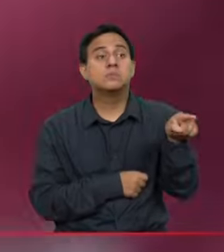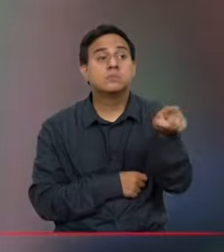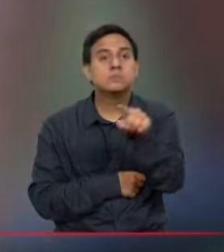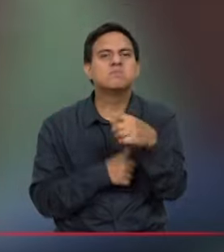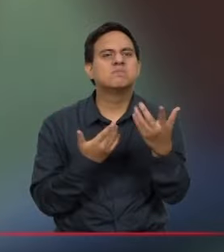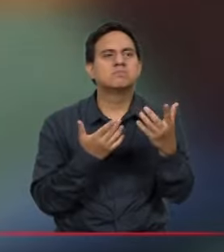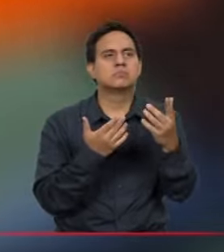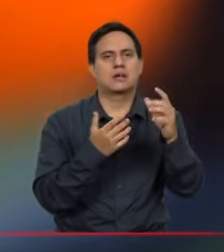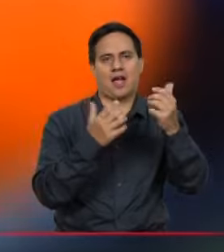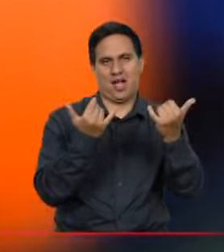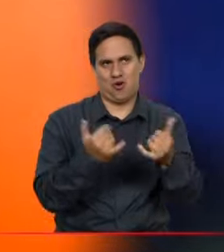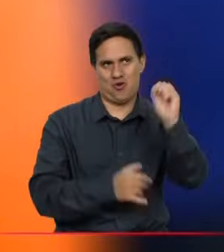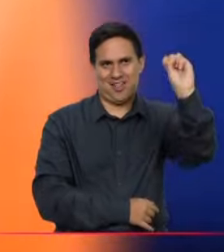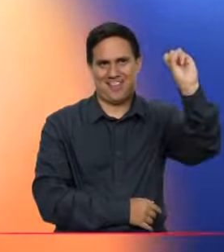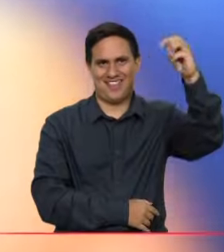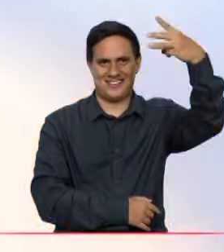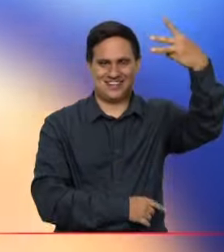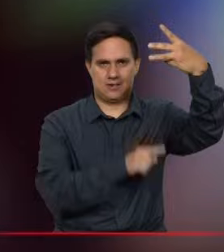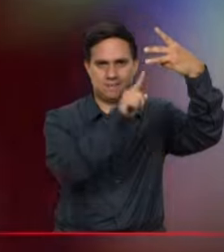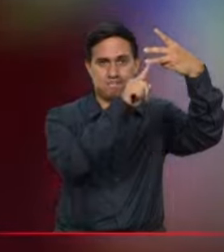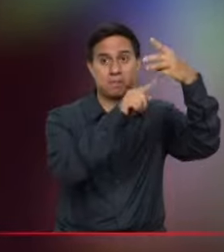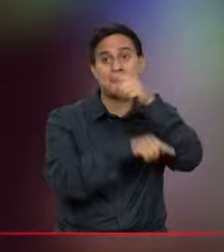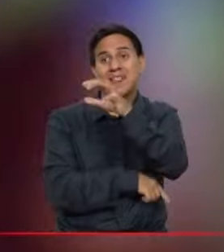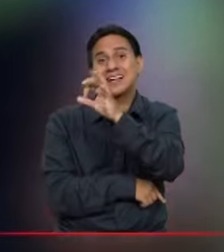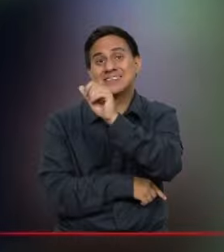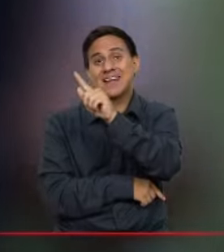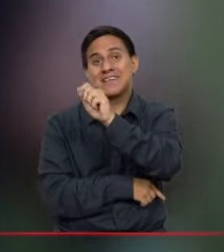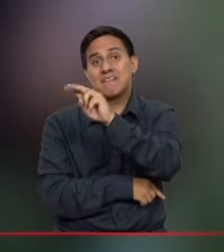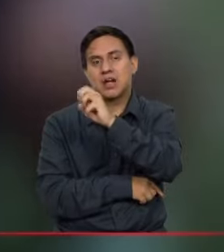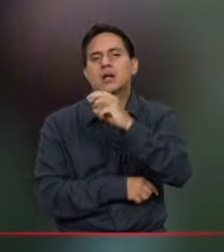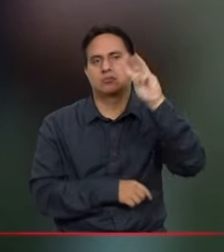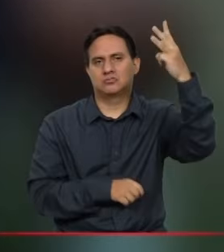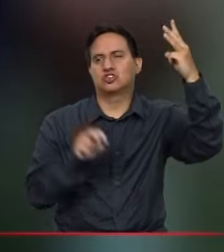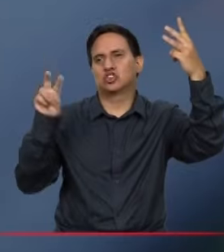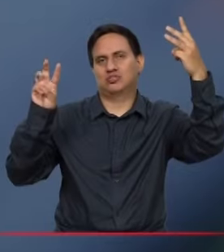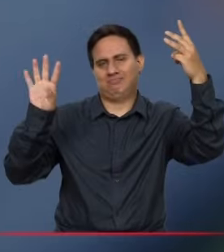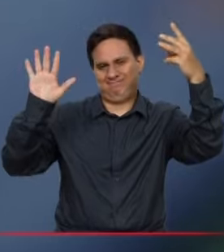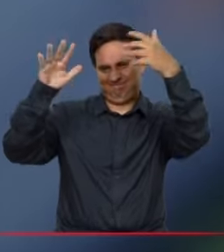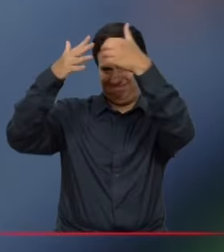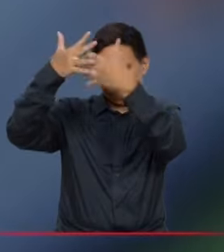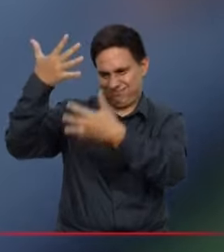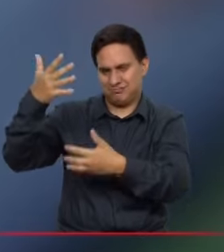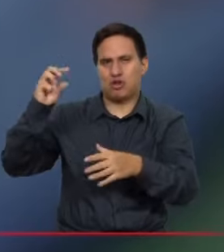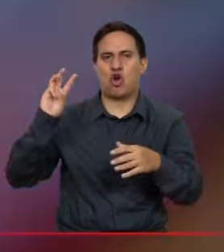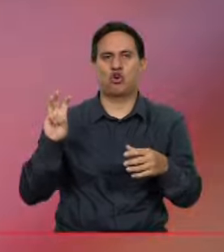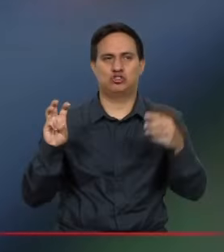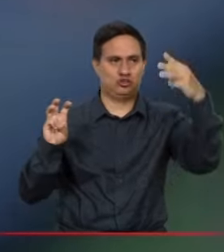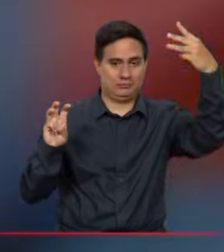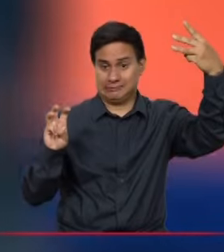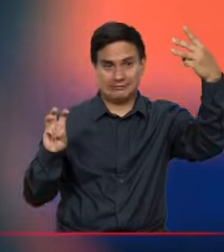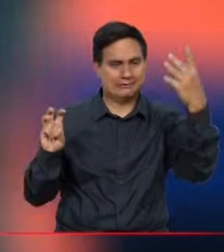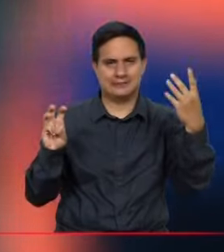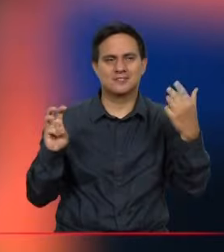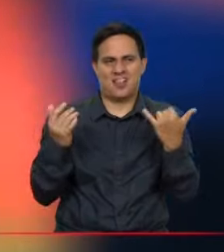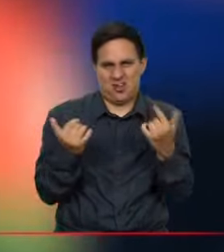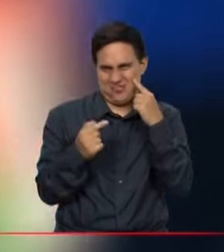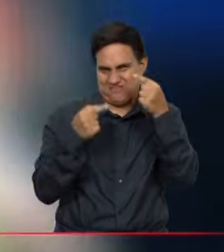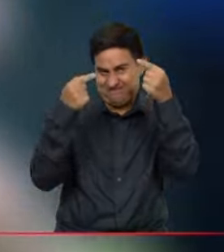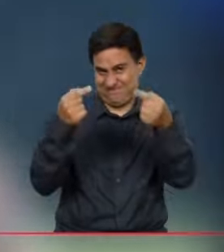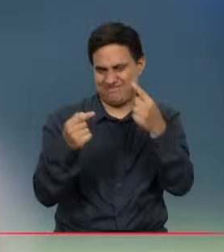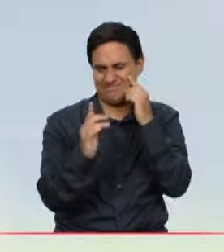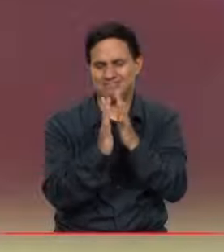ocupan el tercer lugar y el Independiente Santa Fe, que es octavo. Se espera hoy un gran enfrentamiento en la Liga Fémina